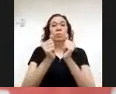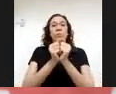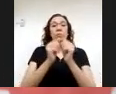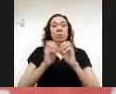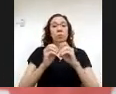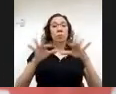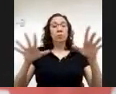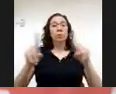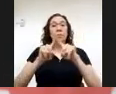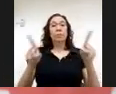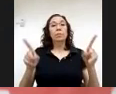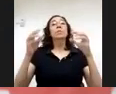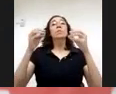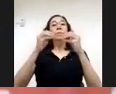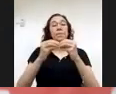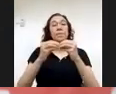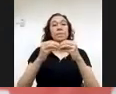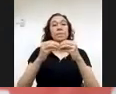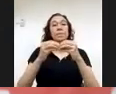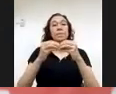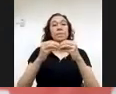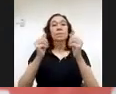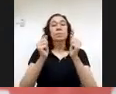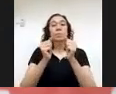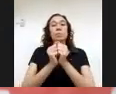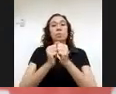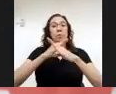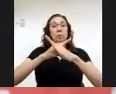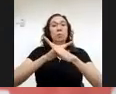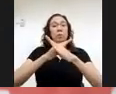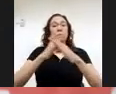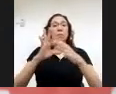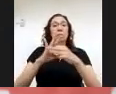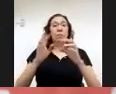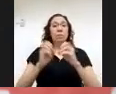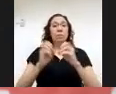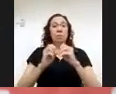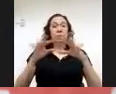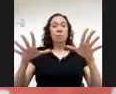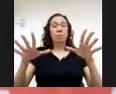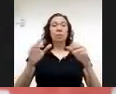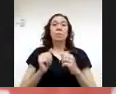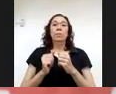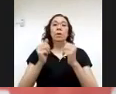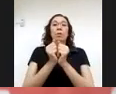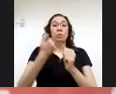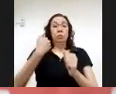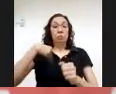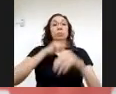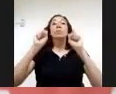pero sobre todo con la contención de la pandemia, con lo que nosotros